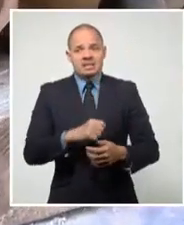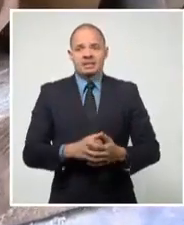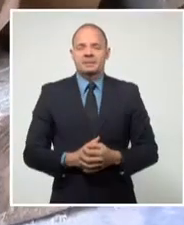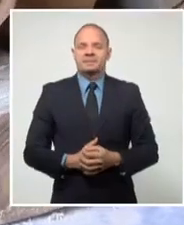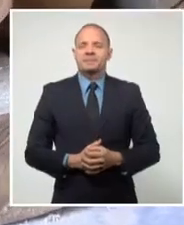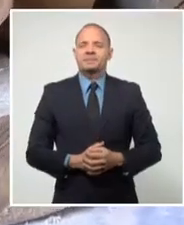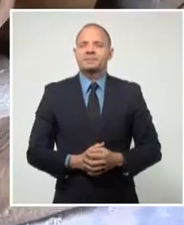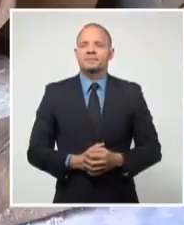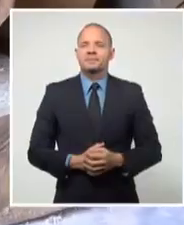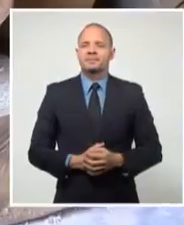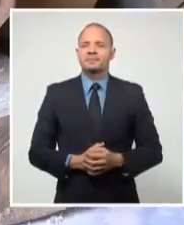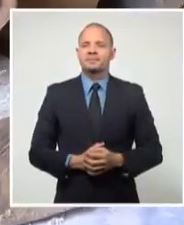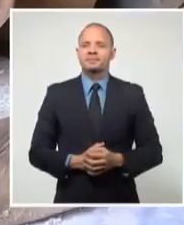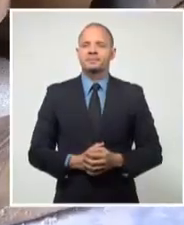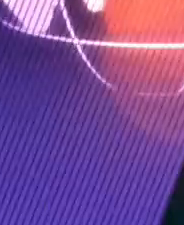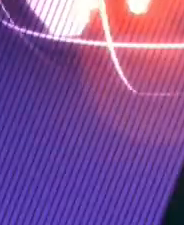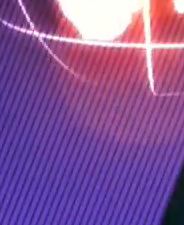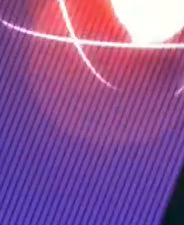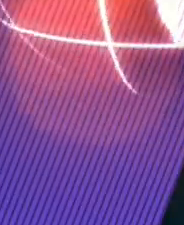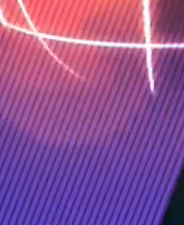de la televisión cubana